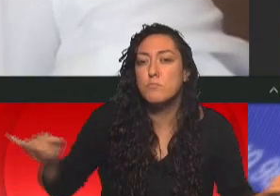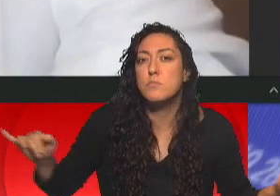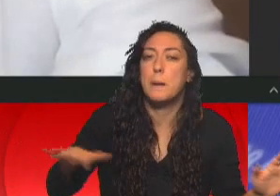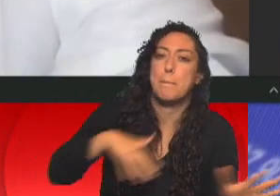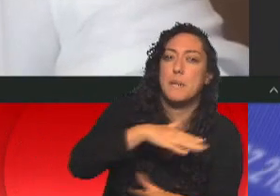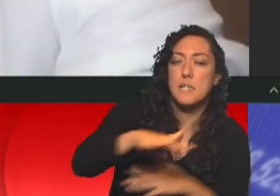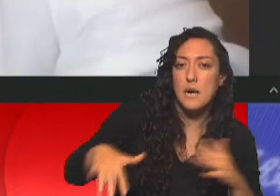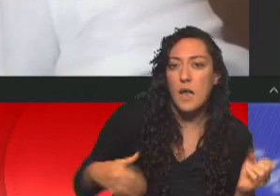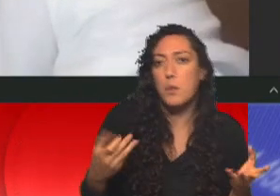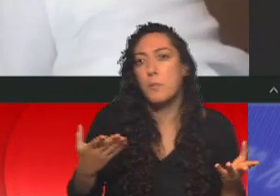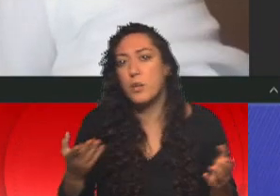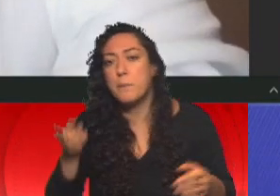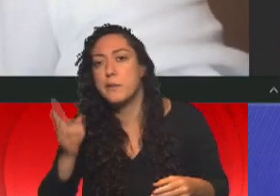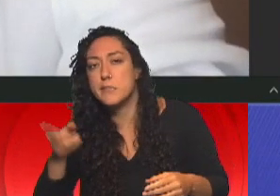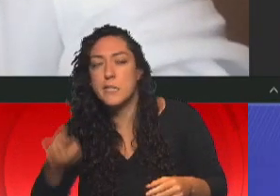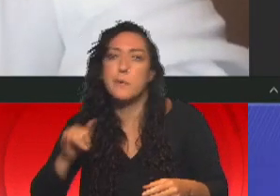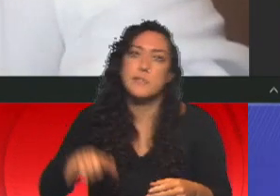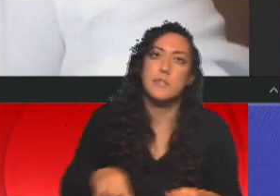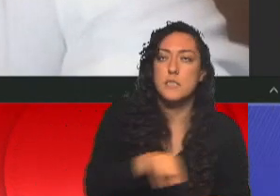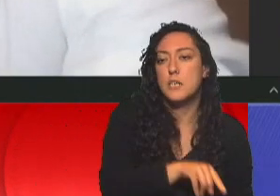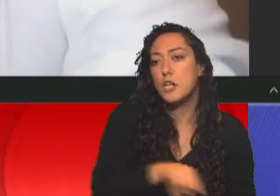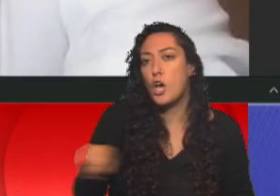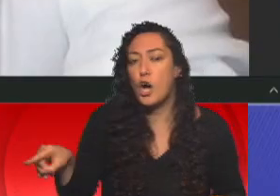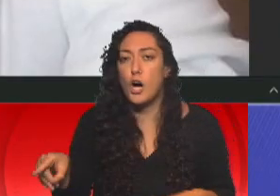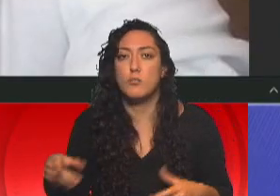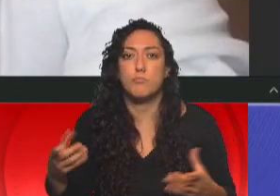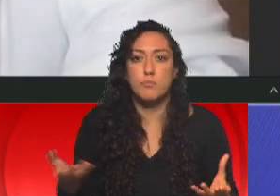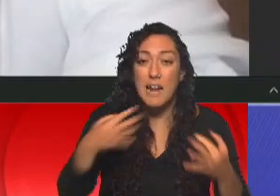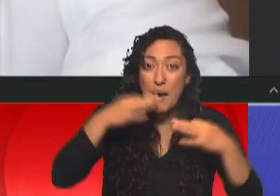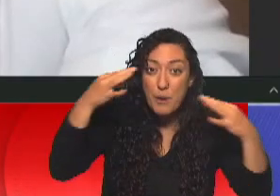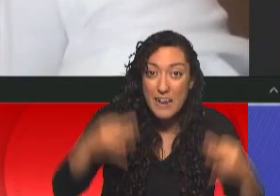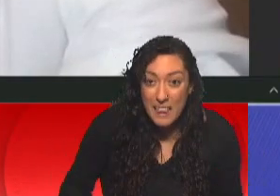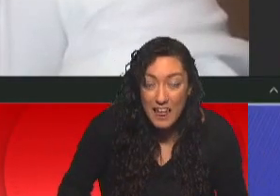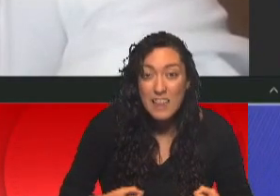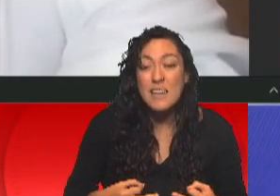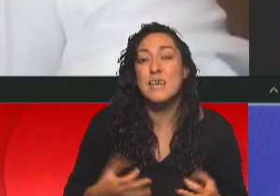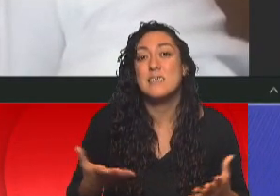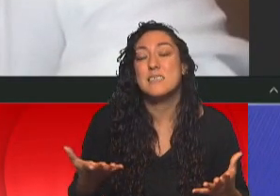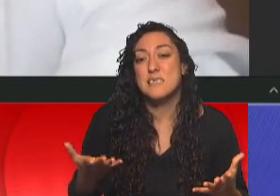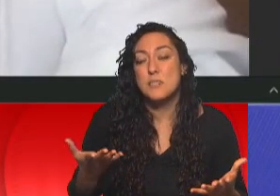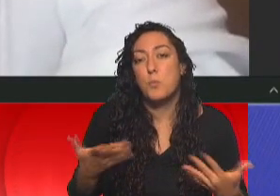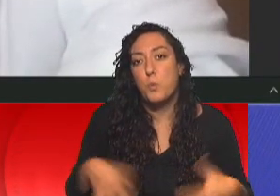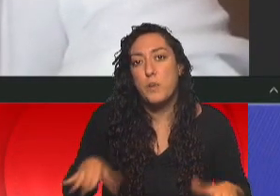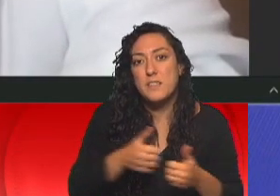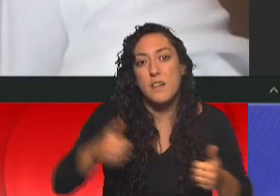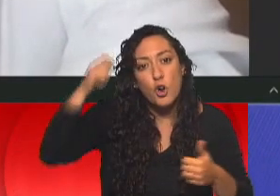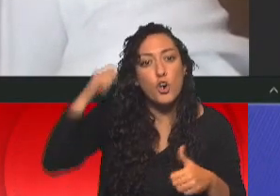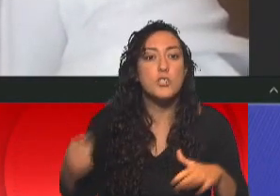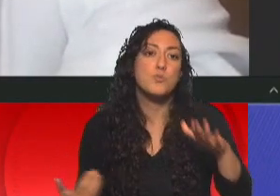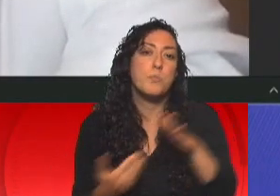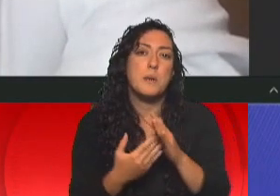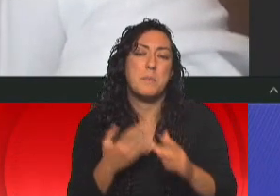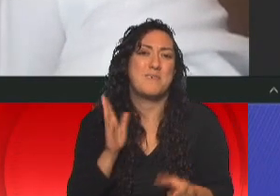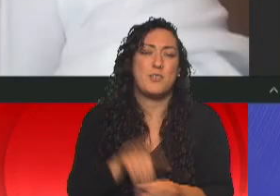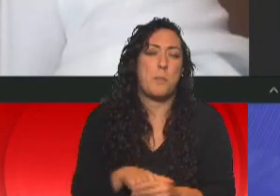todo tipo, que la proscriben, que no la proscriben. Entonces, la verdad es que tal vez la Corte diga, no me metan en esto,